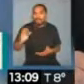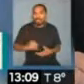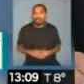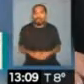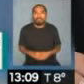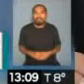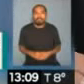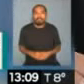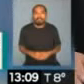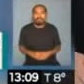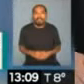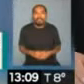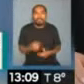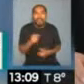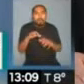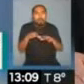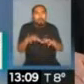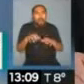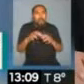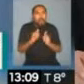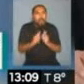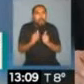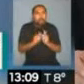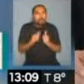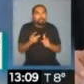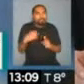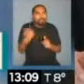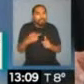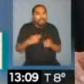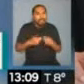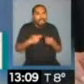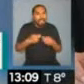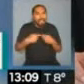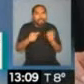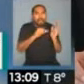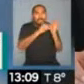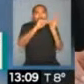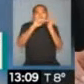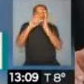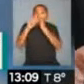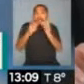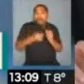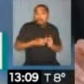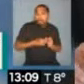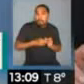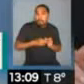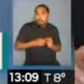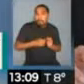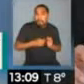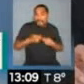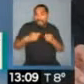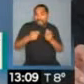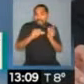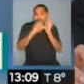Producción que además se exporta en el 85%, lo que significan divisa, ingreso, trabajo,